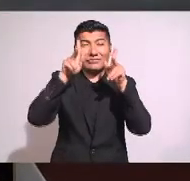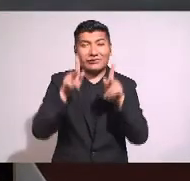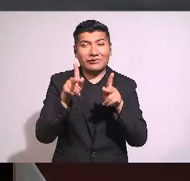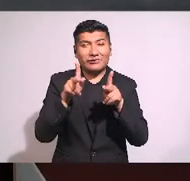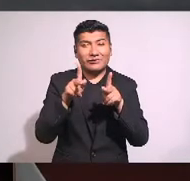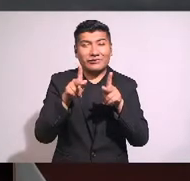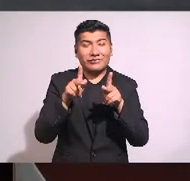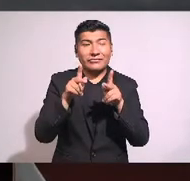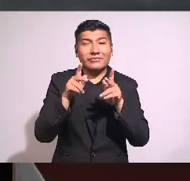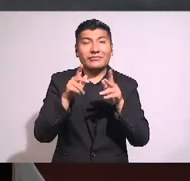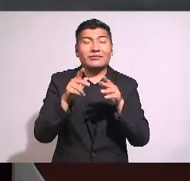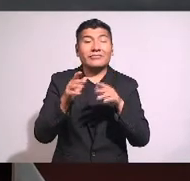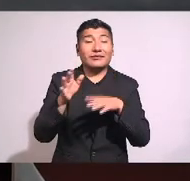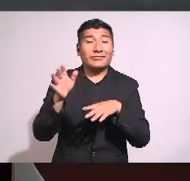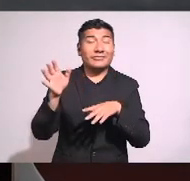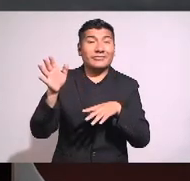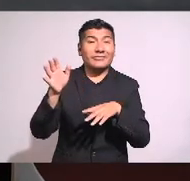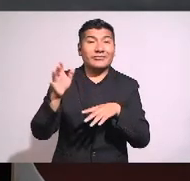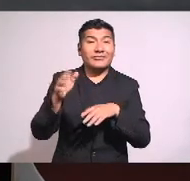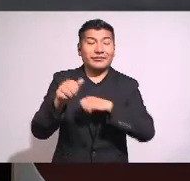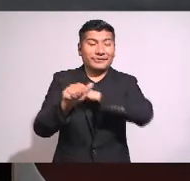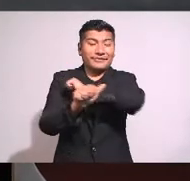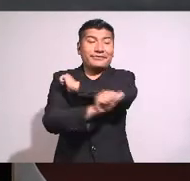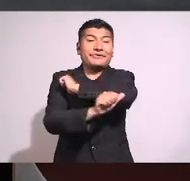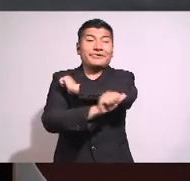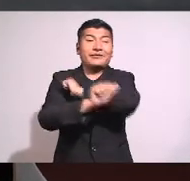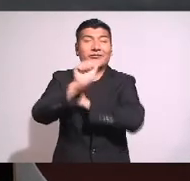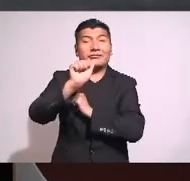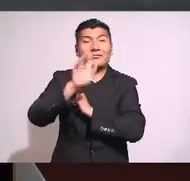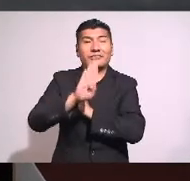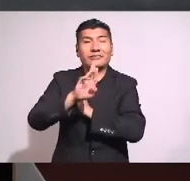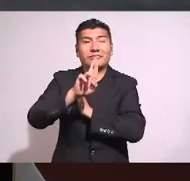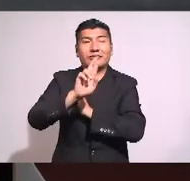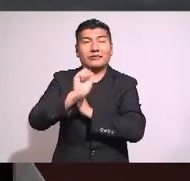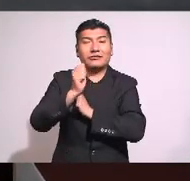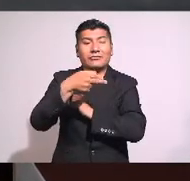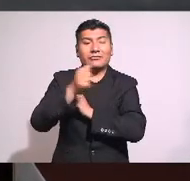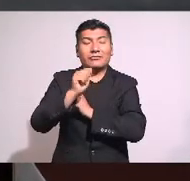el padre de la fe, Abraham. Segundo,